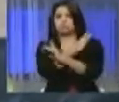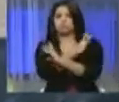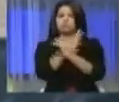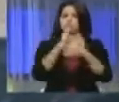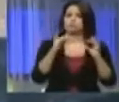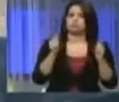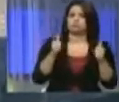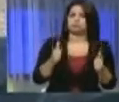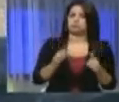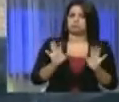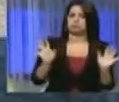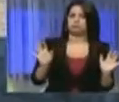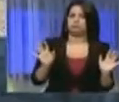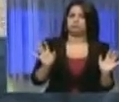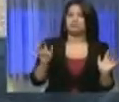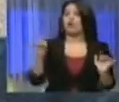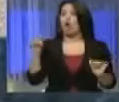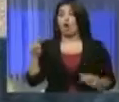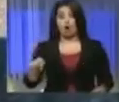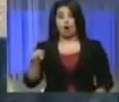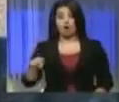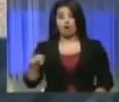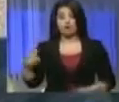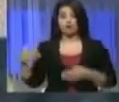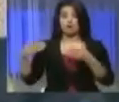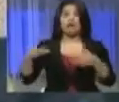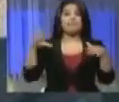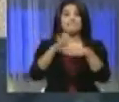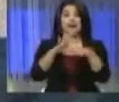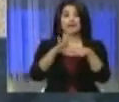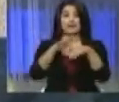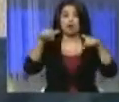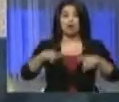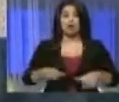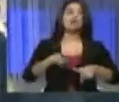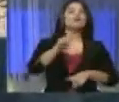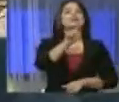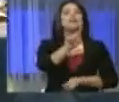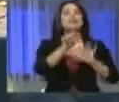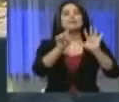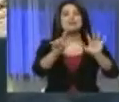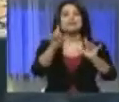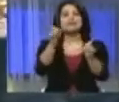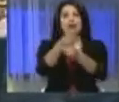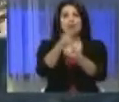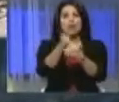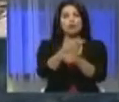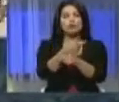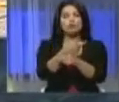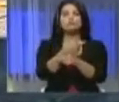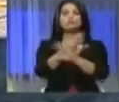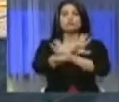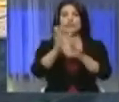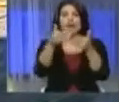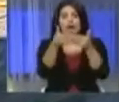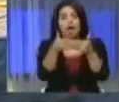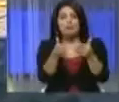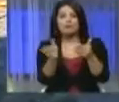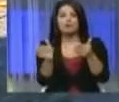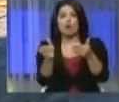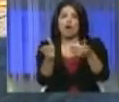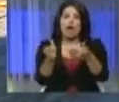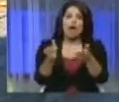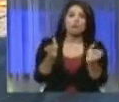martes también, pudiéramos decir ya hoy martes 16 de agosto, que la apertura de los